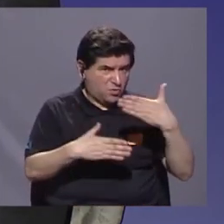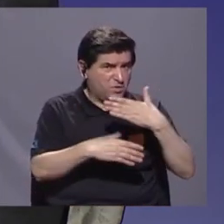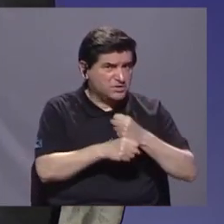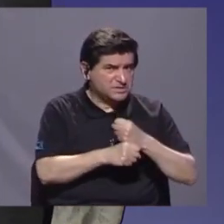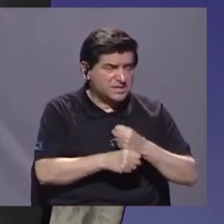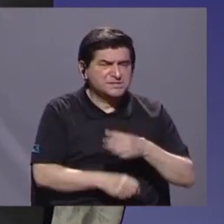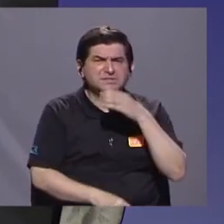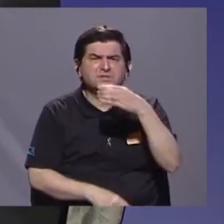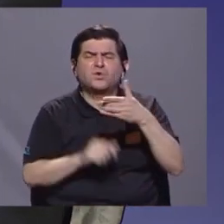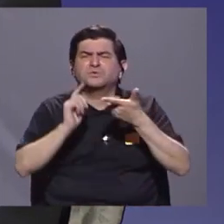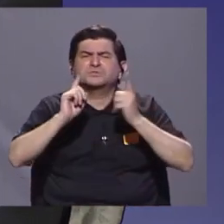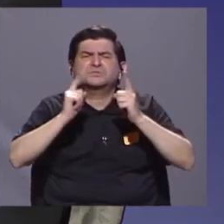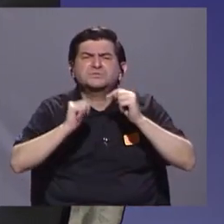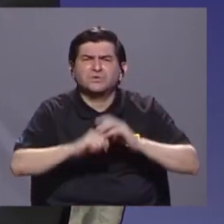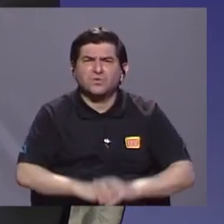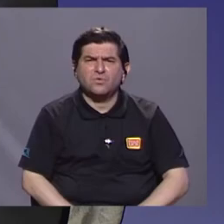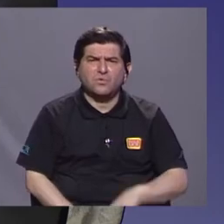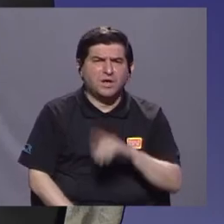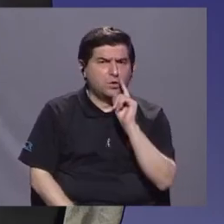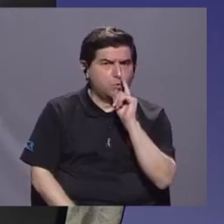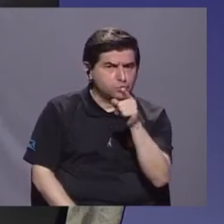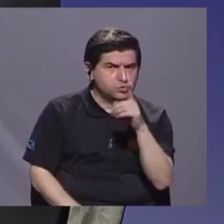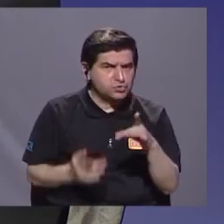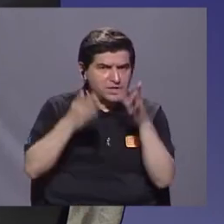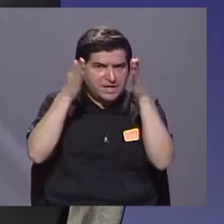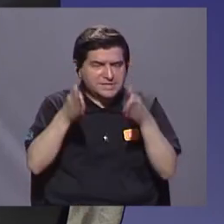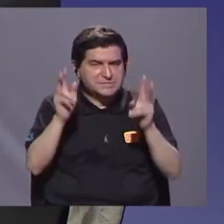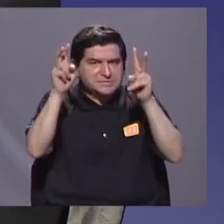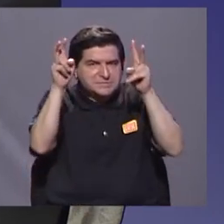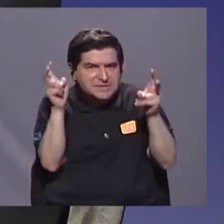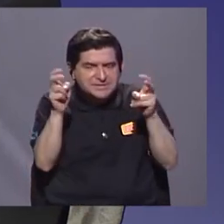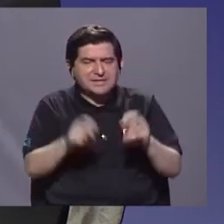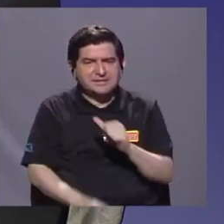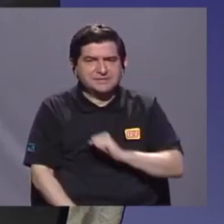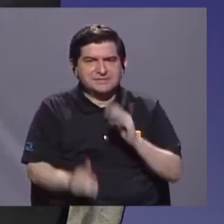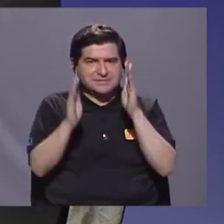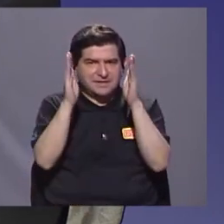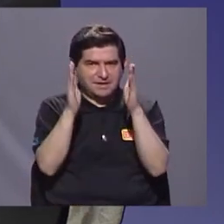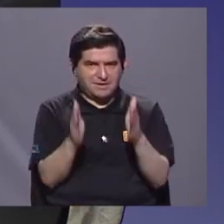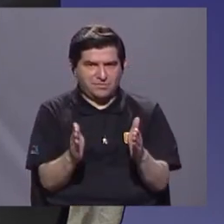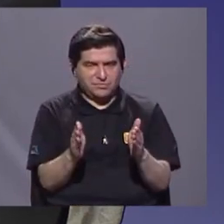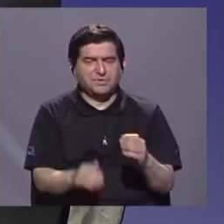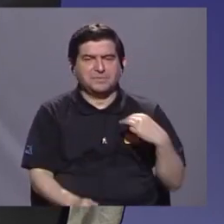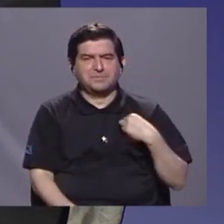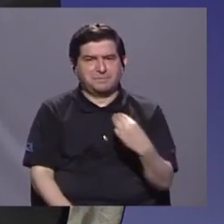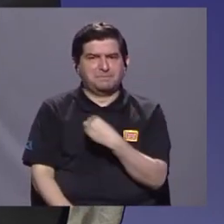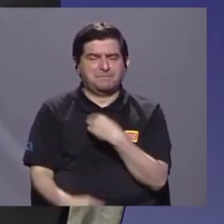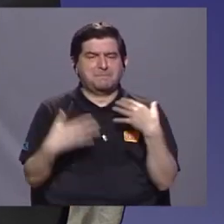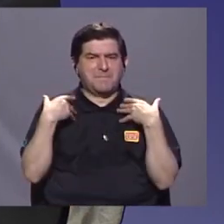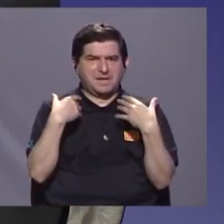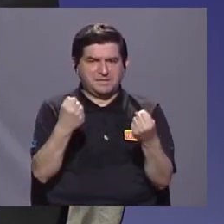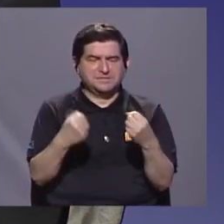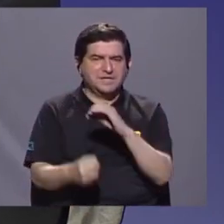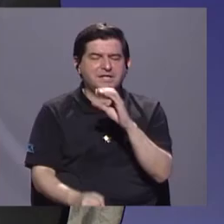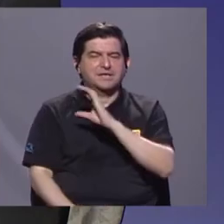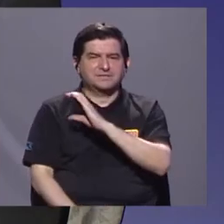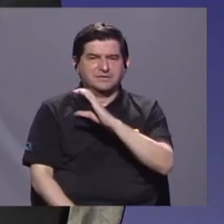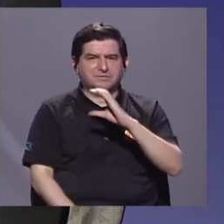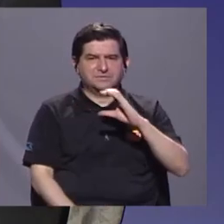que recomendación haría usted como experta en la materia a las autoridades del ministerio de salud y en la